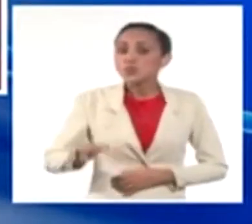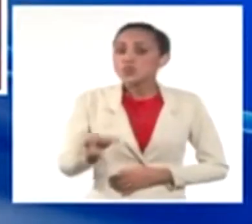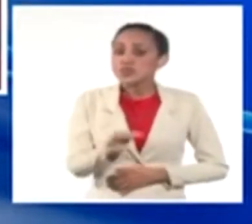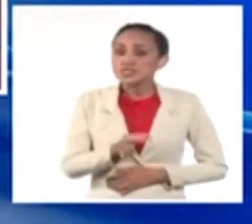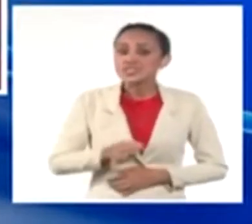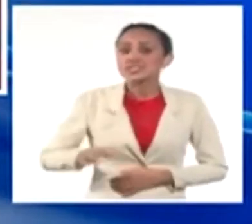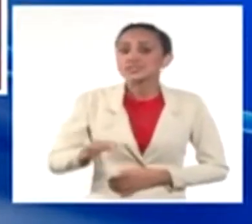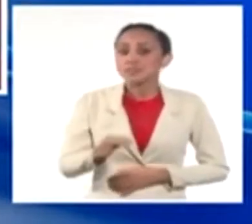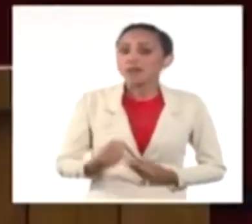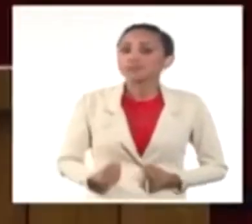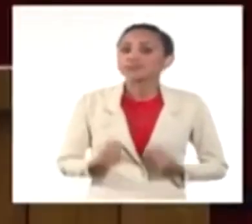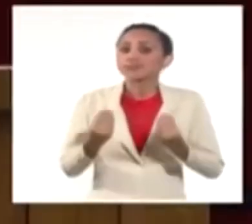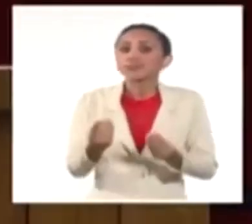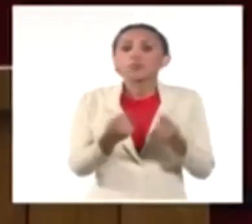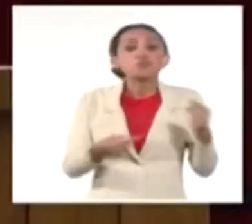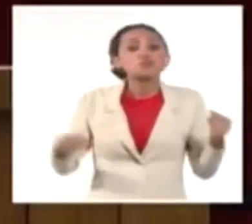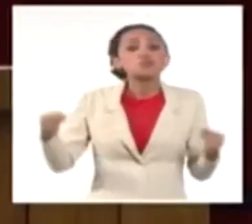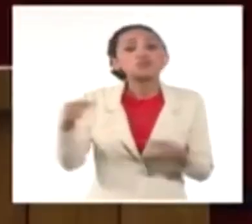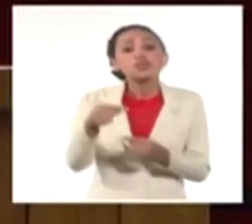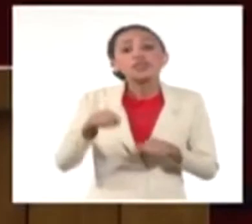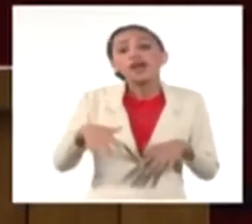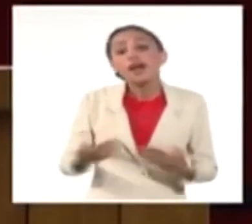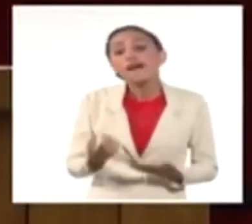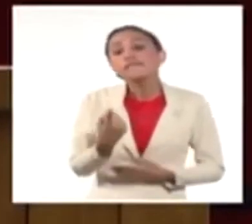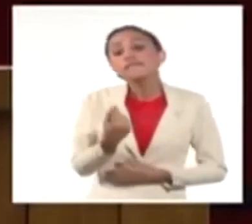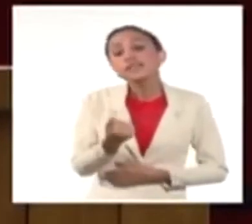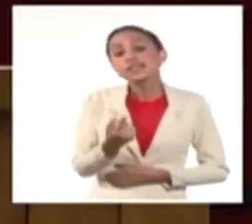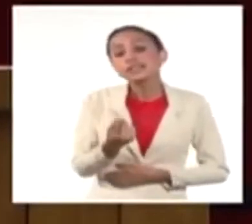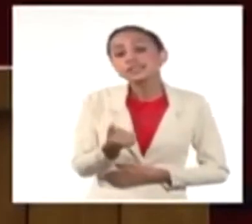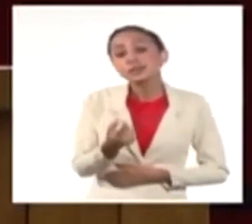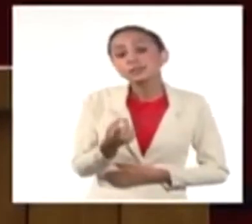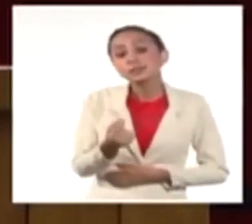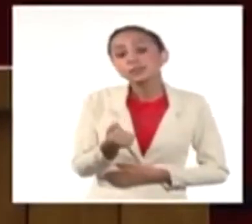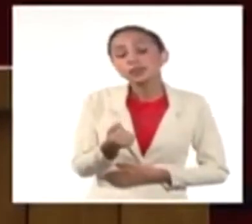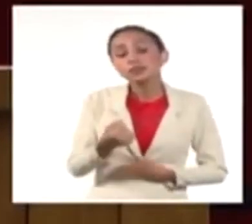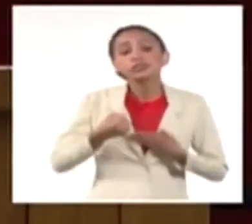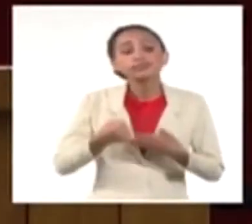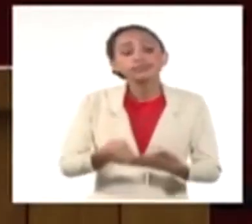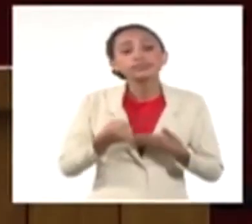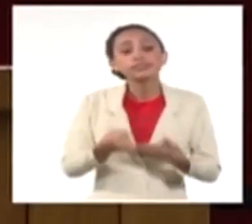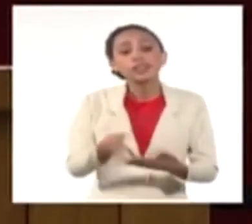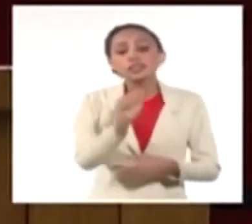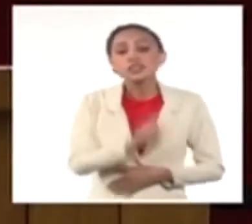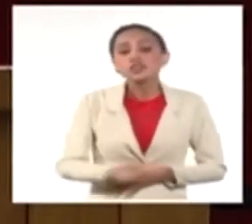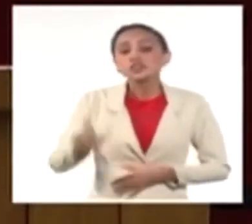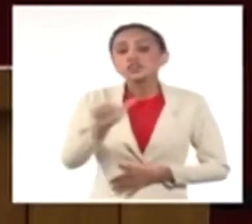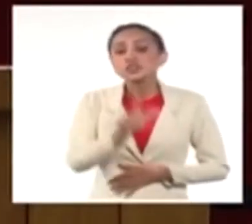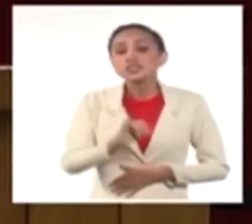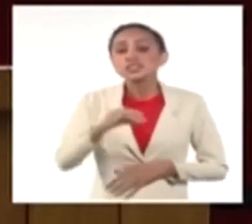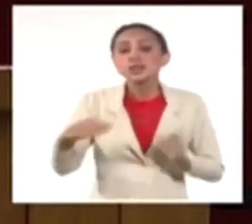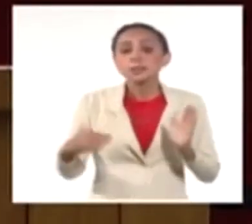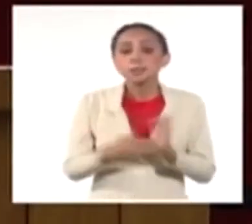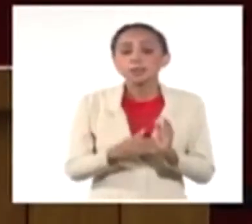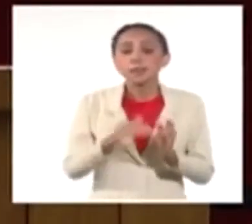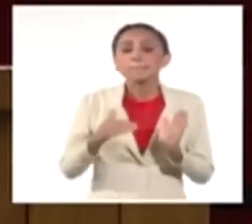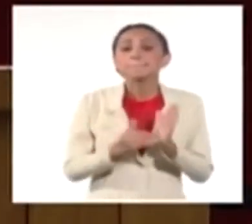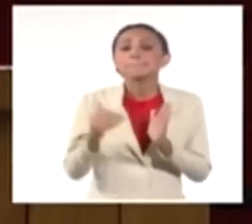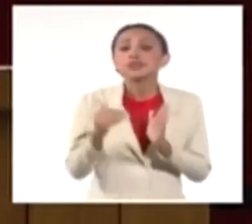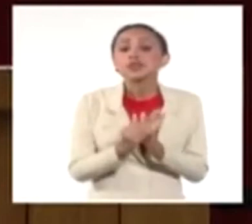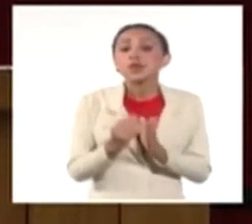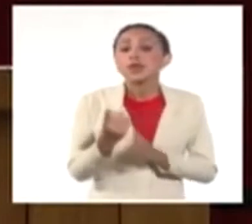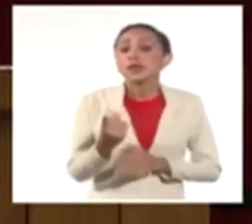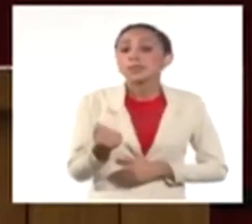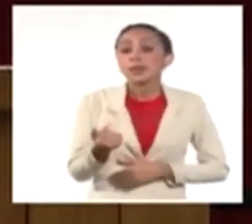se le otorga prioridad a los financiamientos de la asistencia social por 6.000 millones de pesos